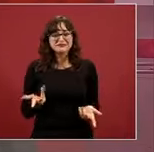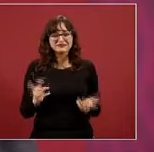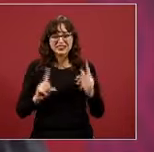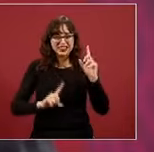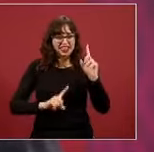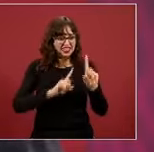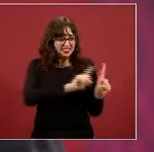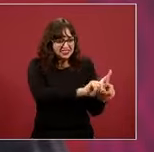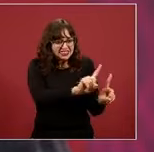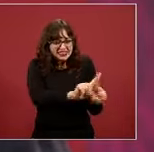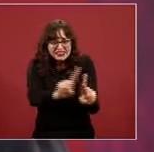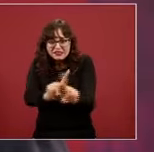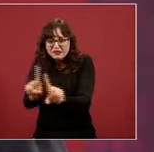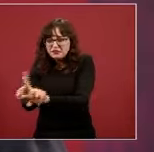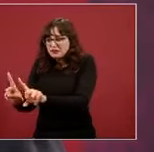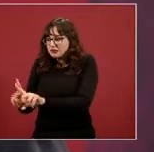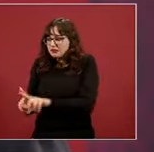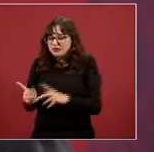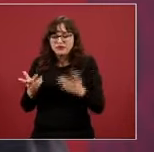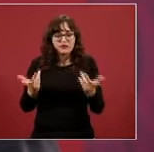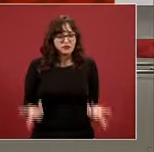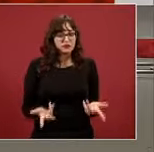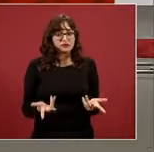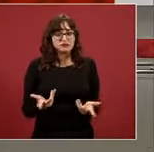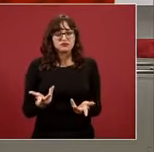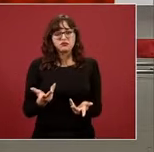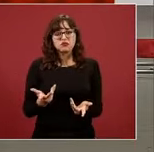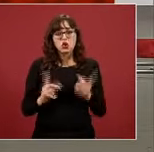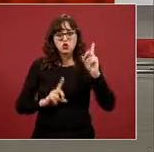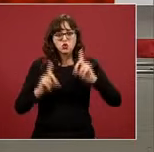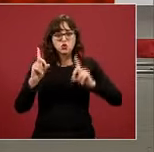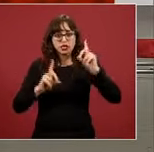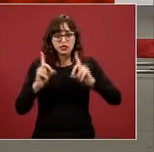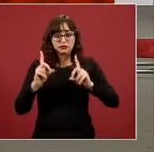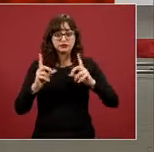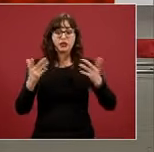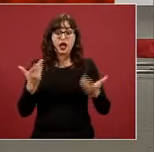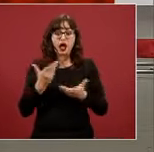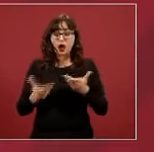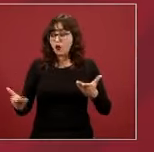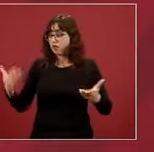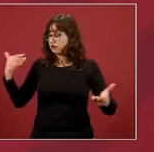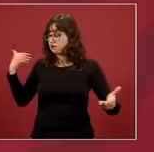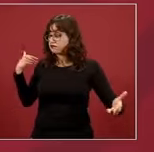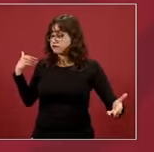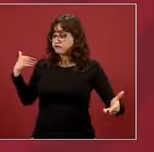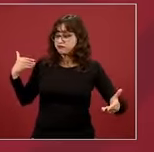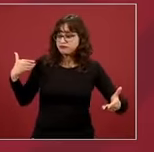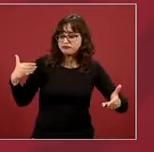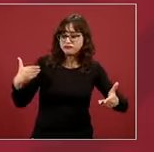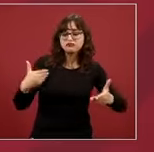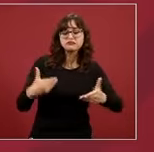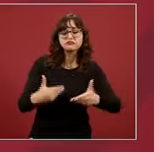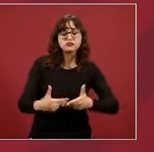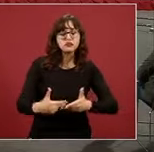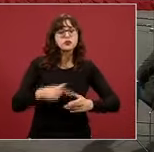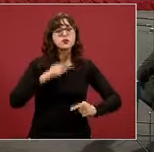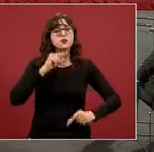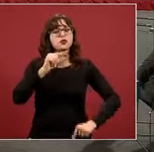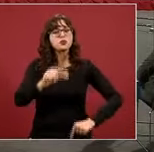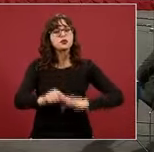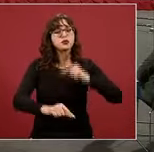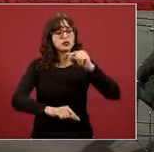una producción científica sin precedentes, como suele ocurrir en las pandemias, y poco a poco se van conociendo de manera más